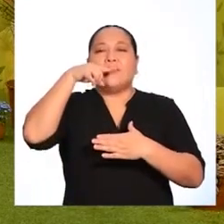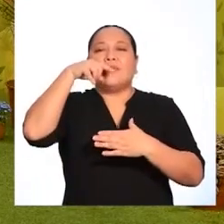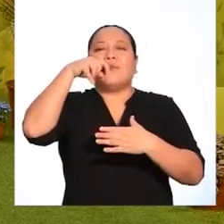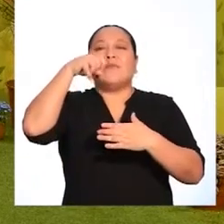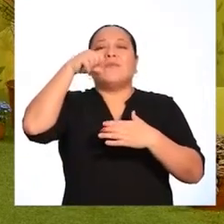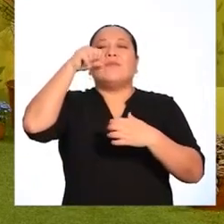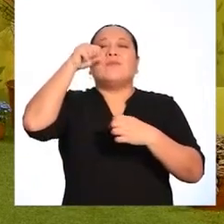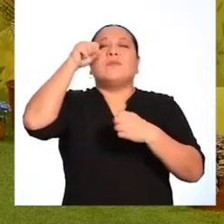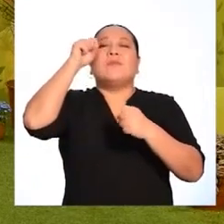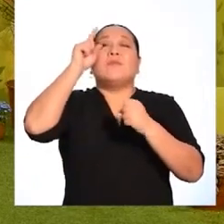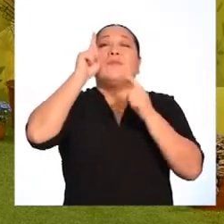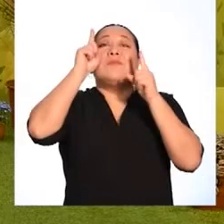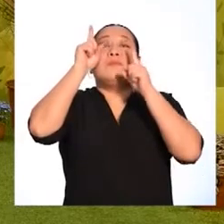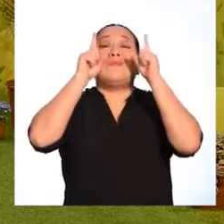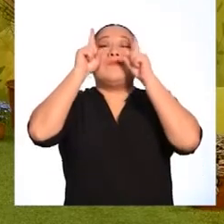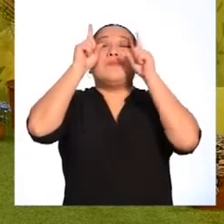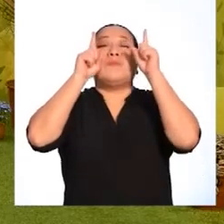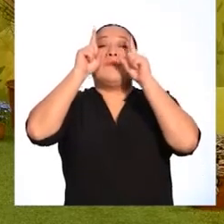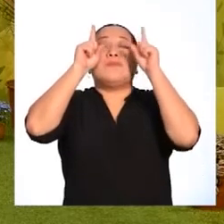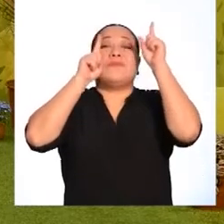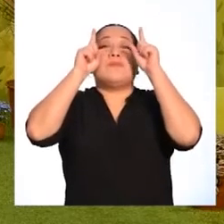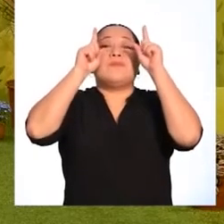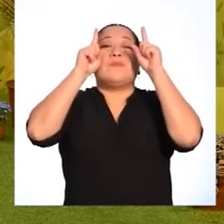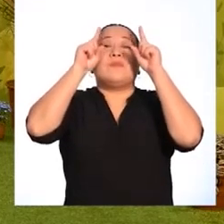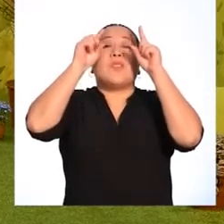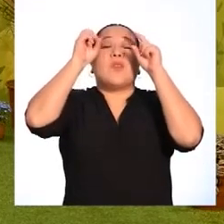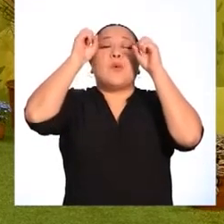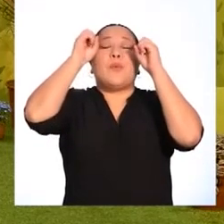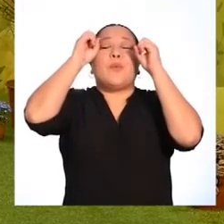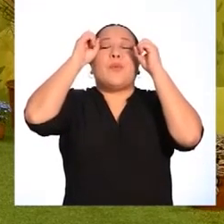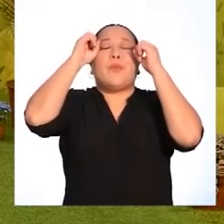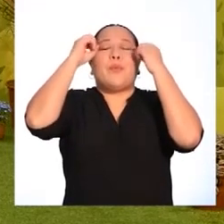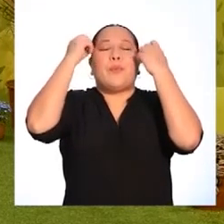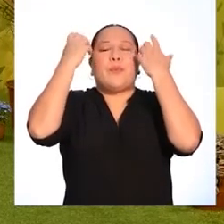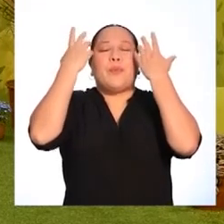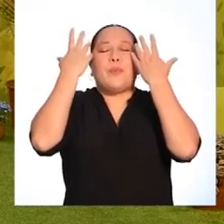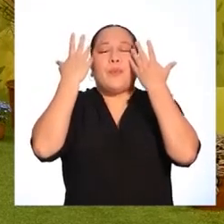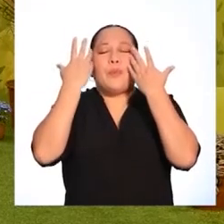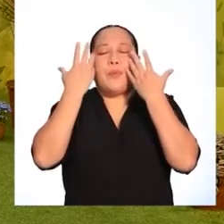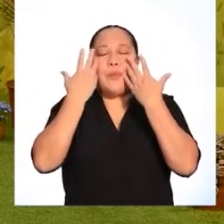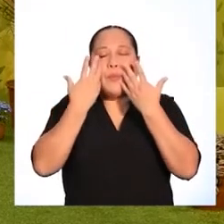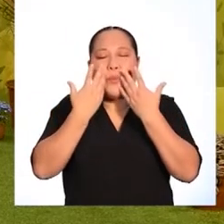aire y hacia arriba hacia arriba hacia arriba